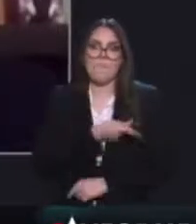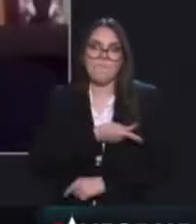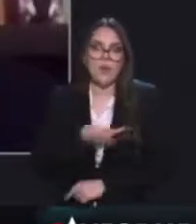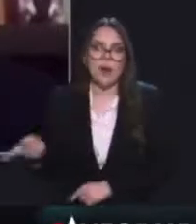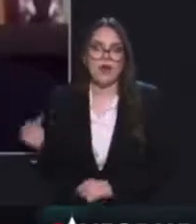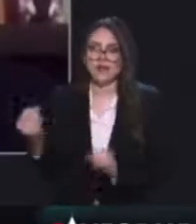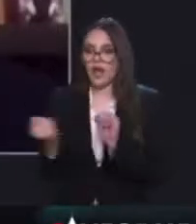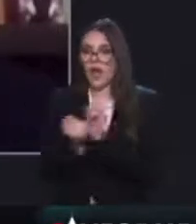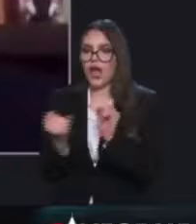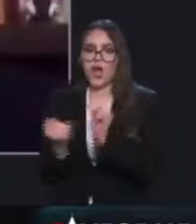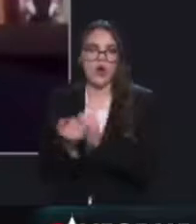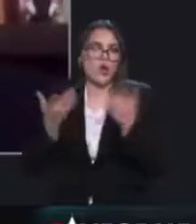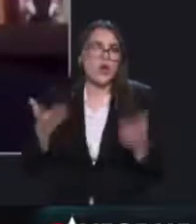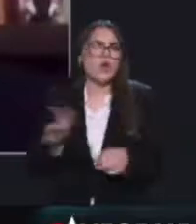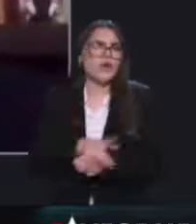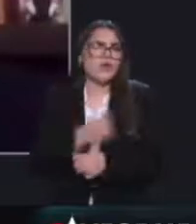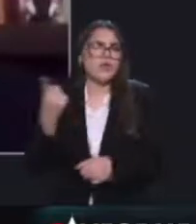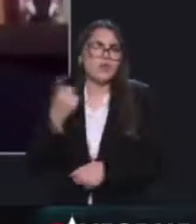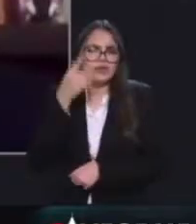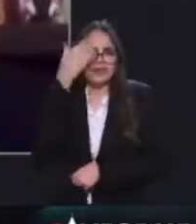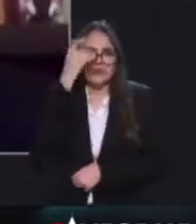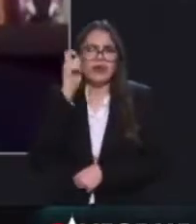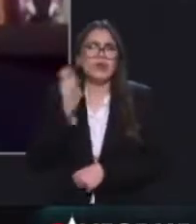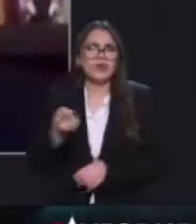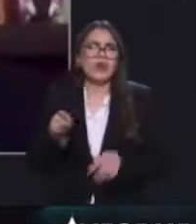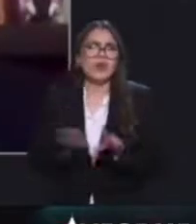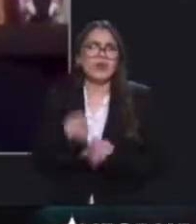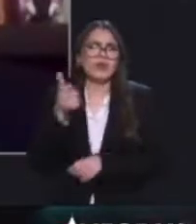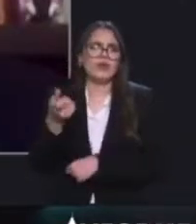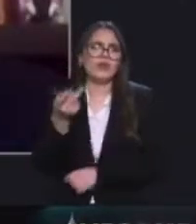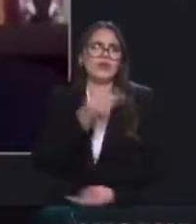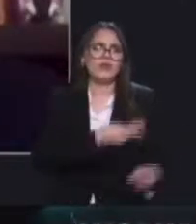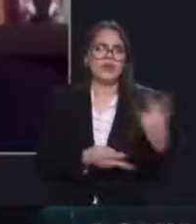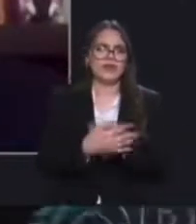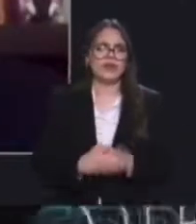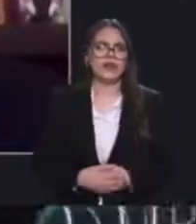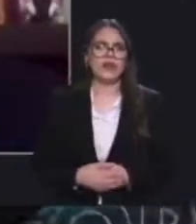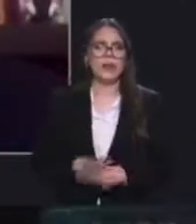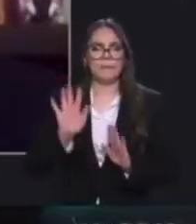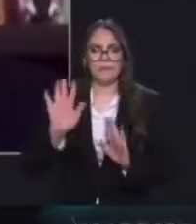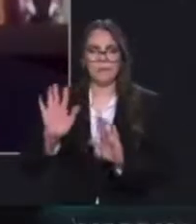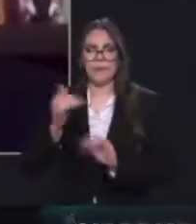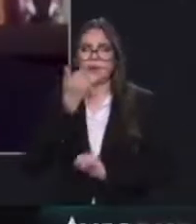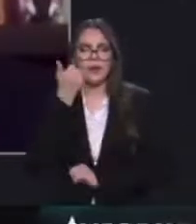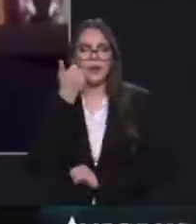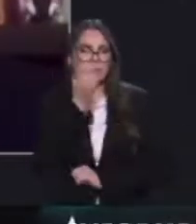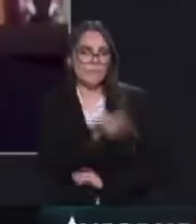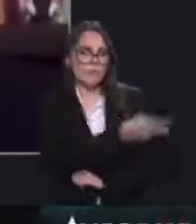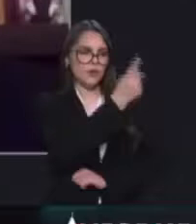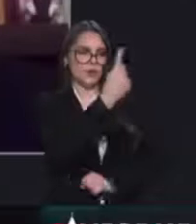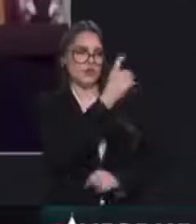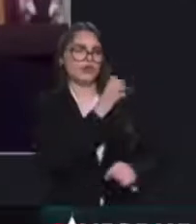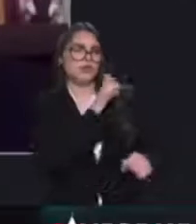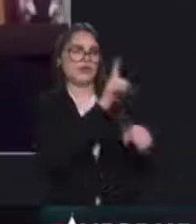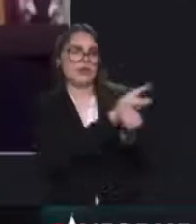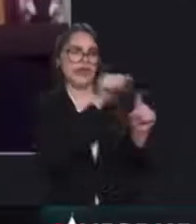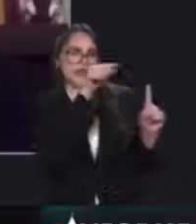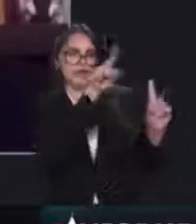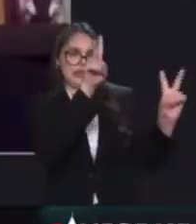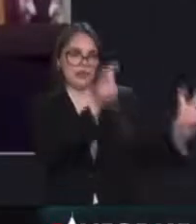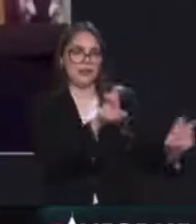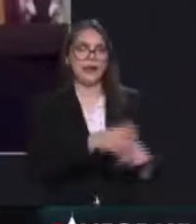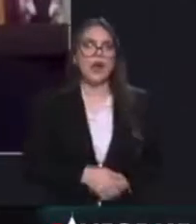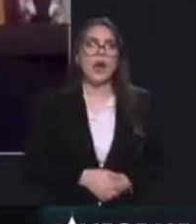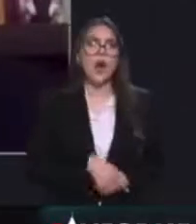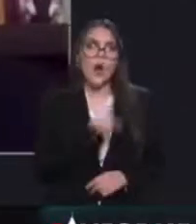pobreza moderada, simplemente midiéndola en términos de ingreso. A ver, pero yo te querría hacer una pregunta específica sobre eso. A ver. ¿Es